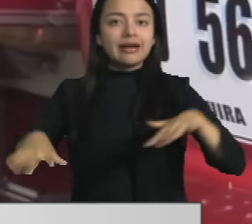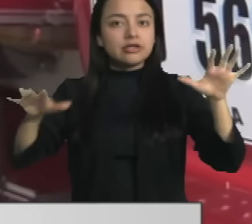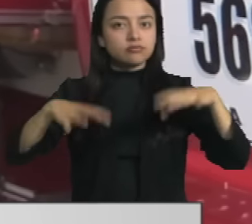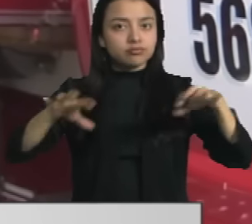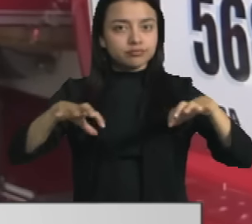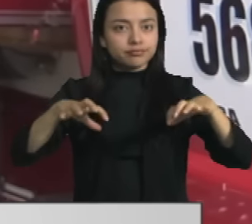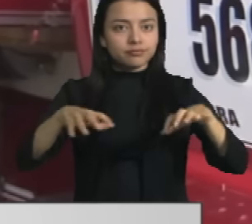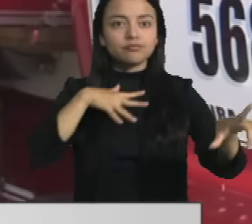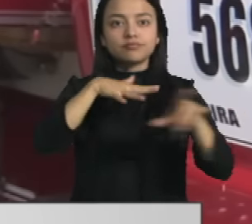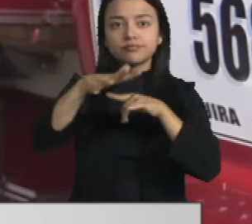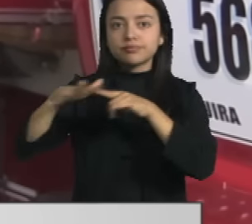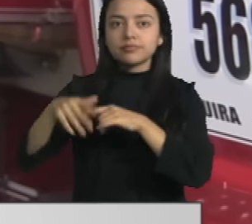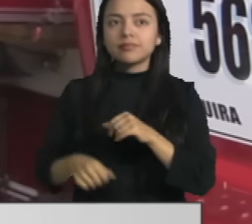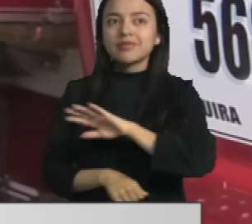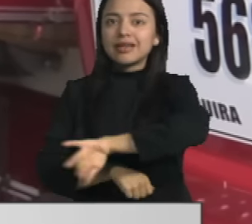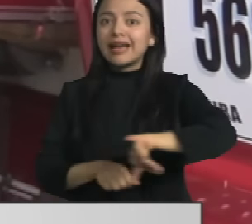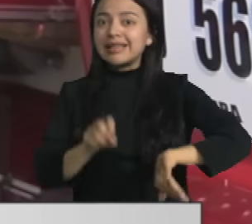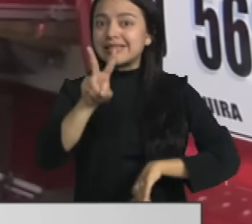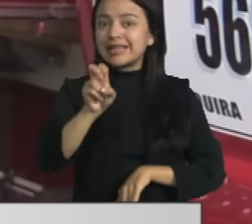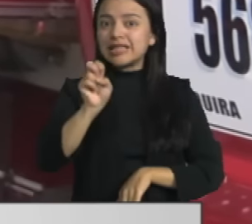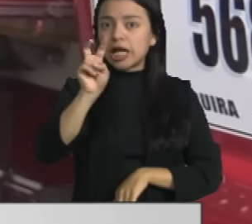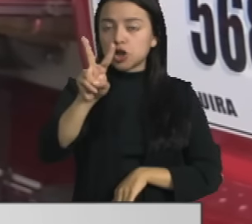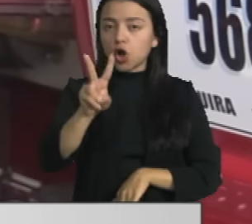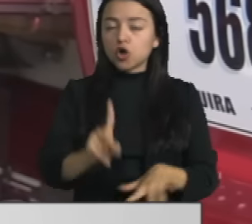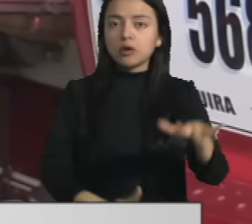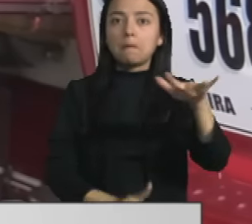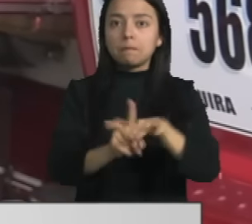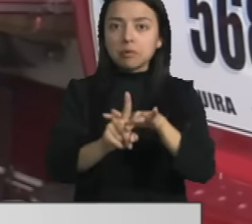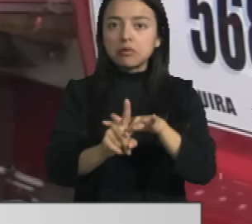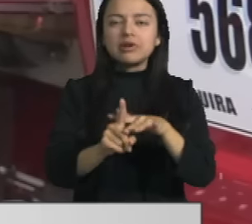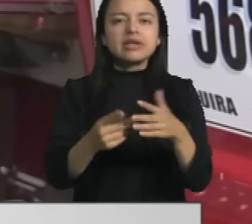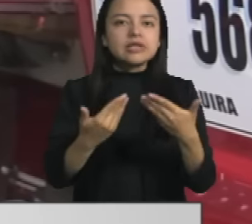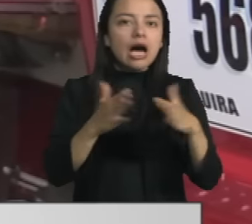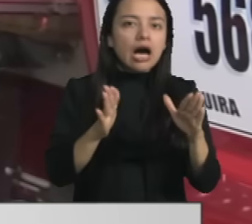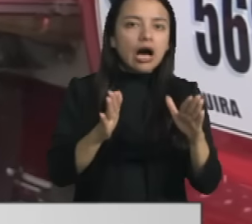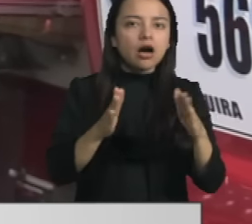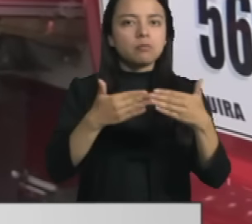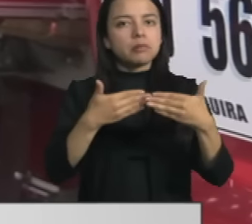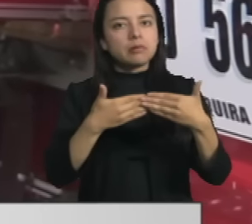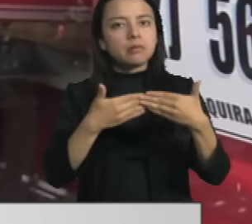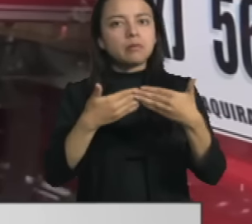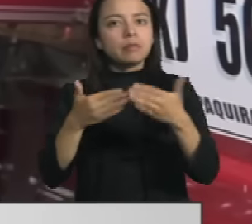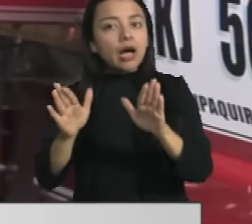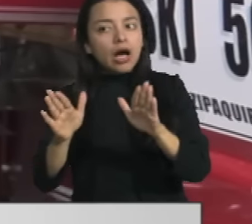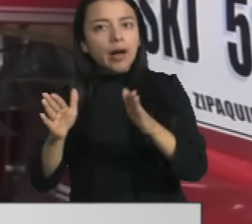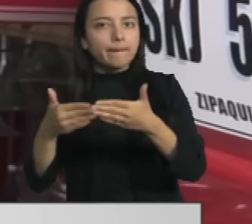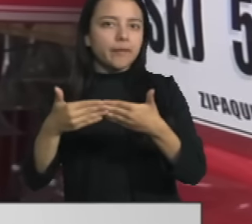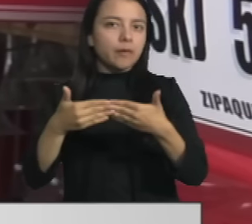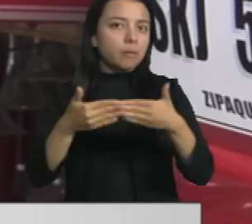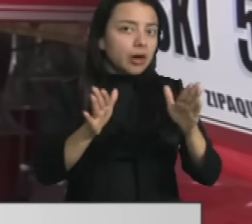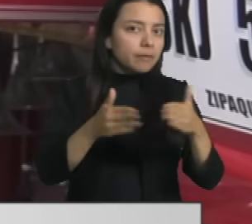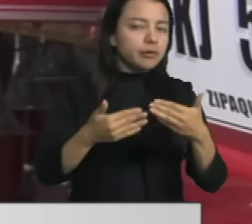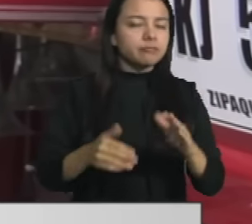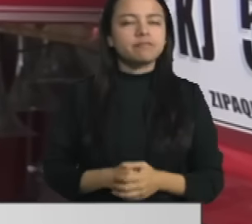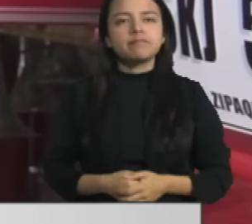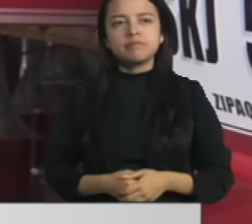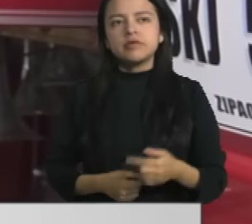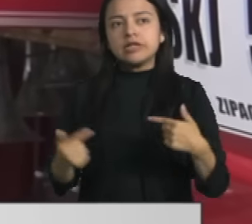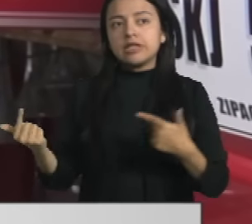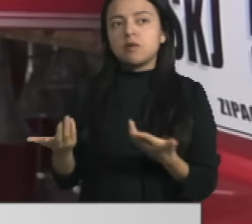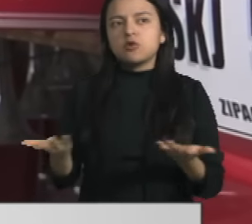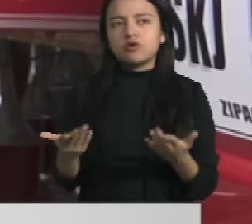Hay 72 bloqueos intermitentes en todo el país. Más adelante volvemos con la situación que se presenta aquí sobre esta importante salida sobre la